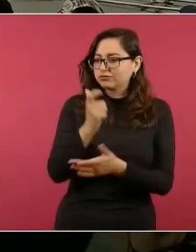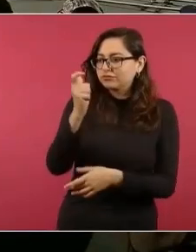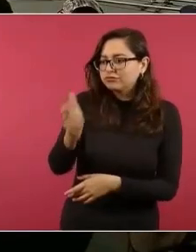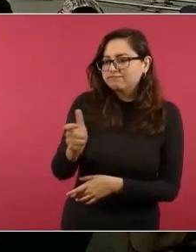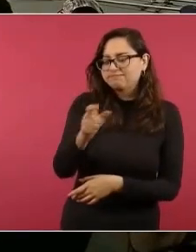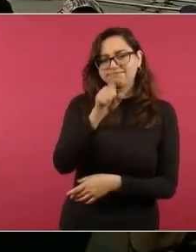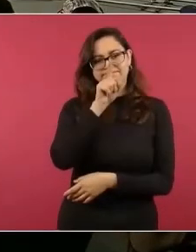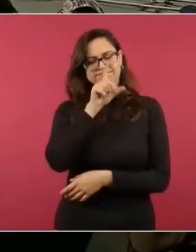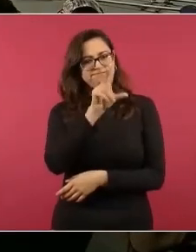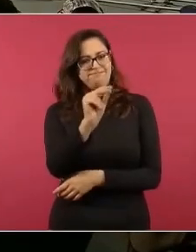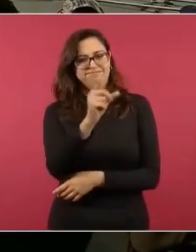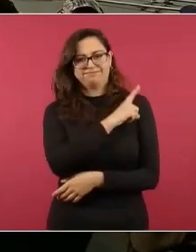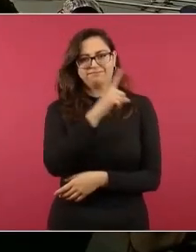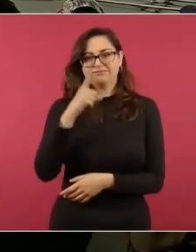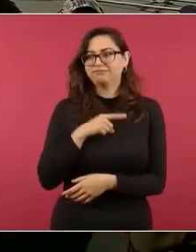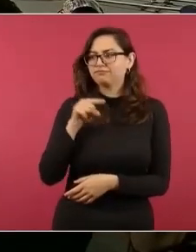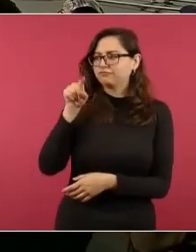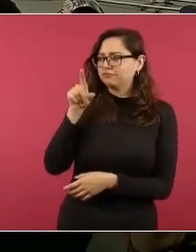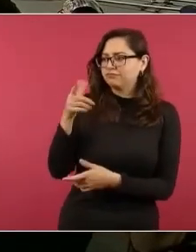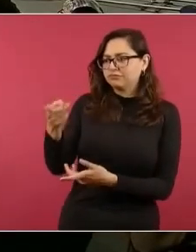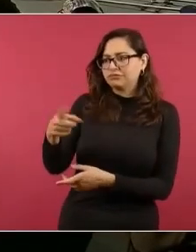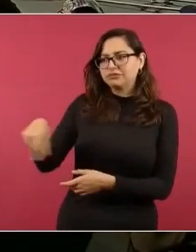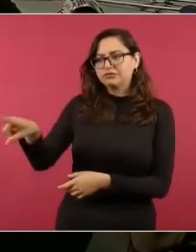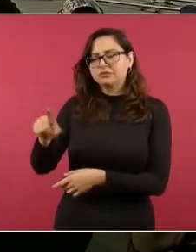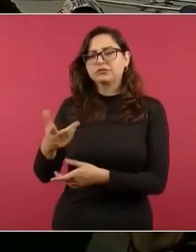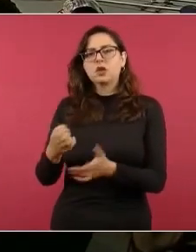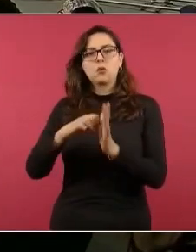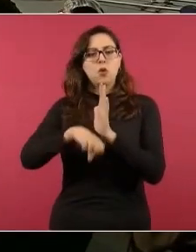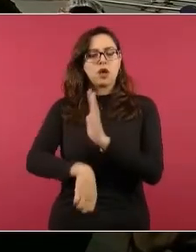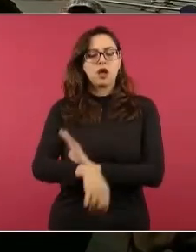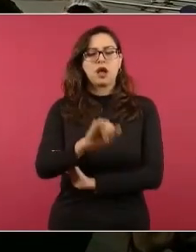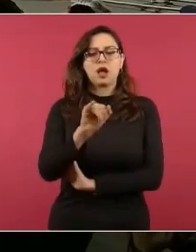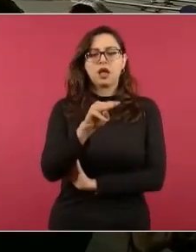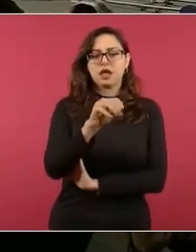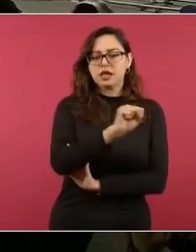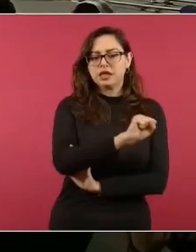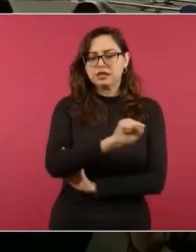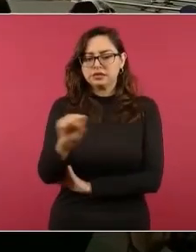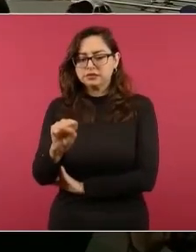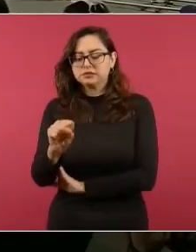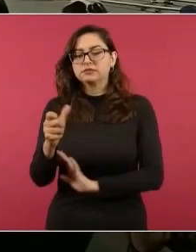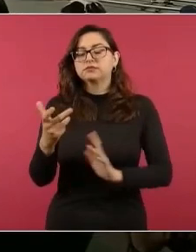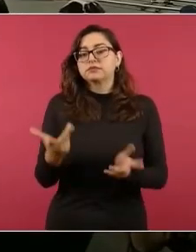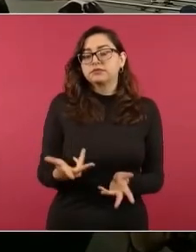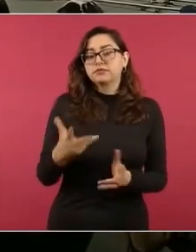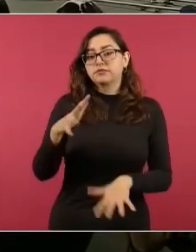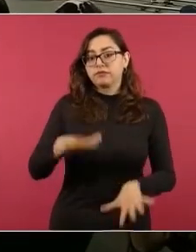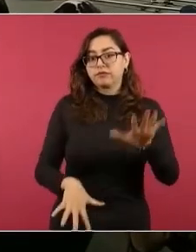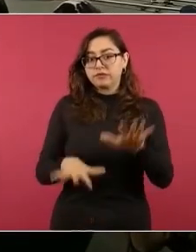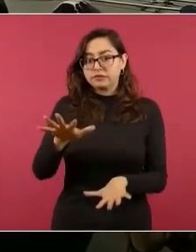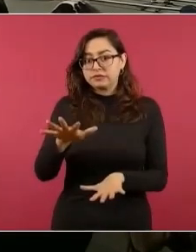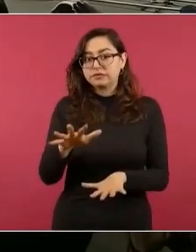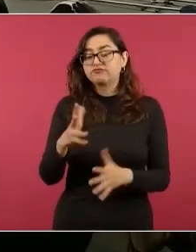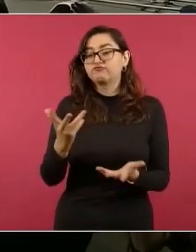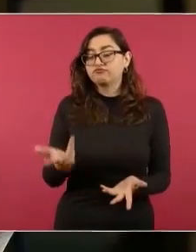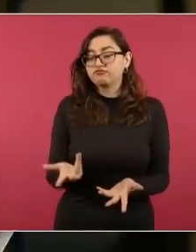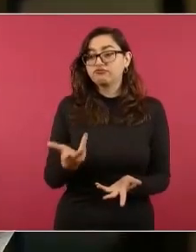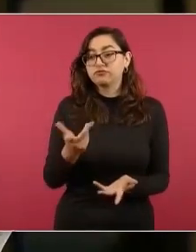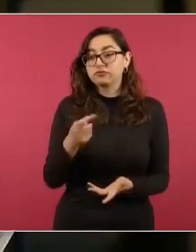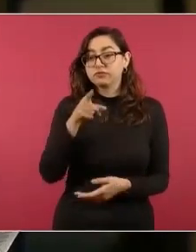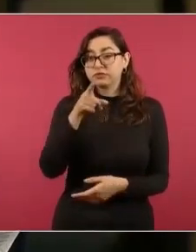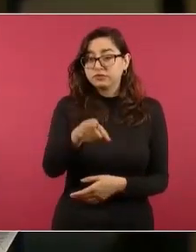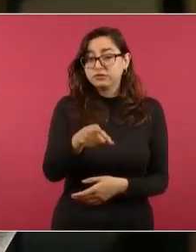propios presupuestos. Por ejemplo, el Instituto Mexicano del Seguro Social debería cubrir los pagos por negligencias